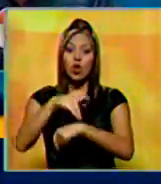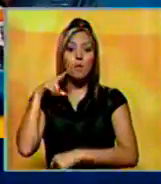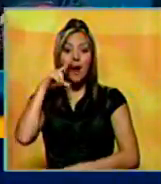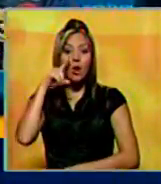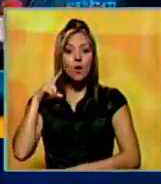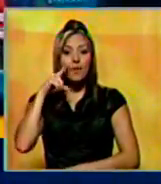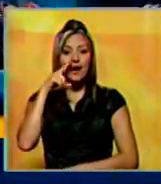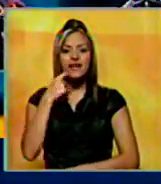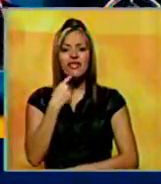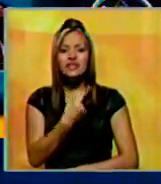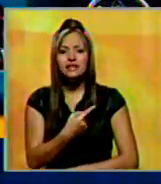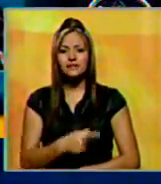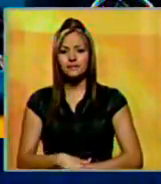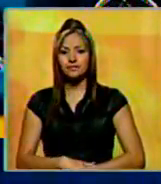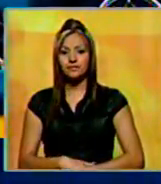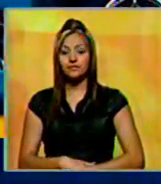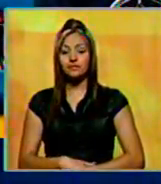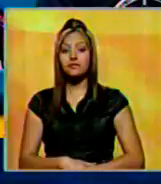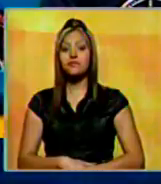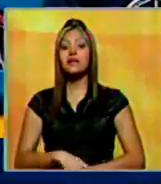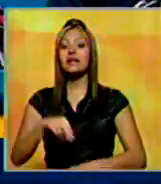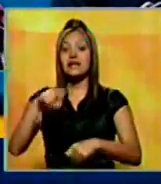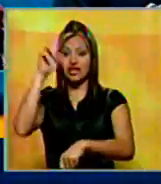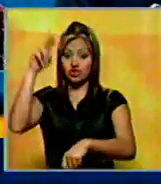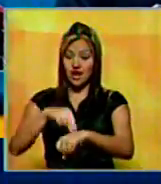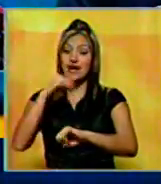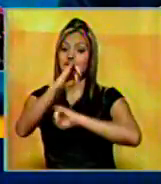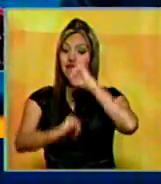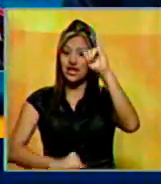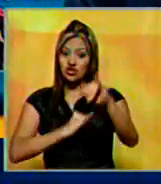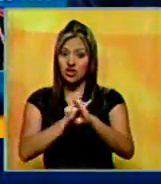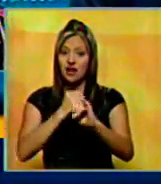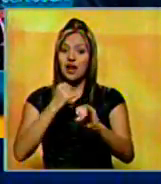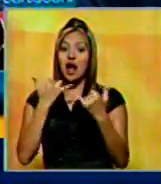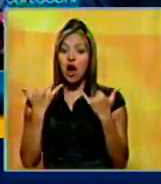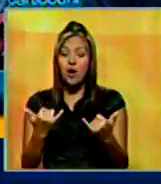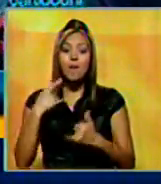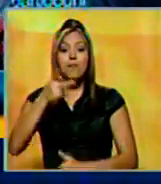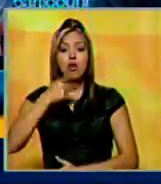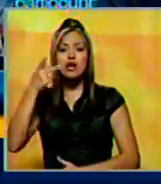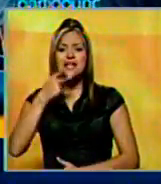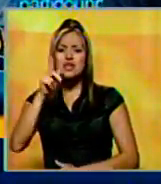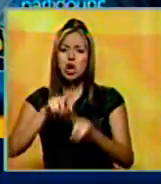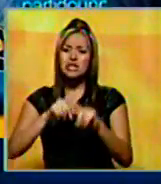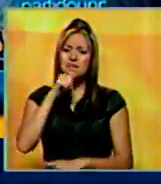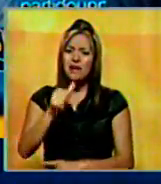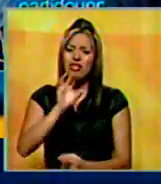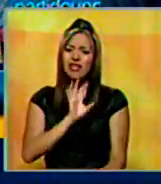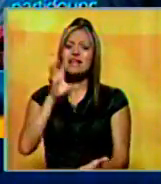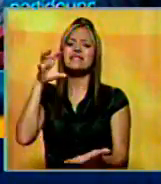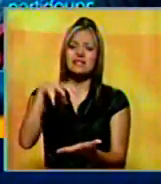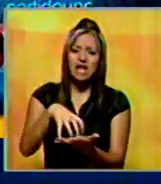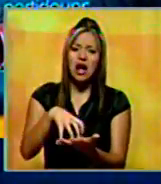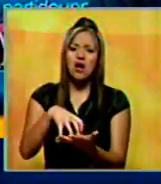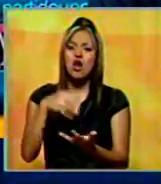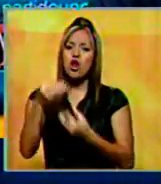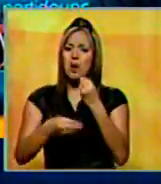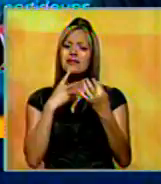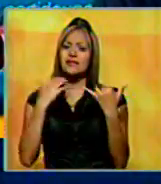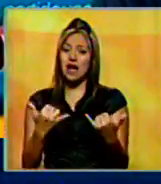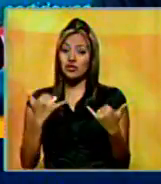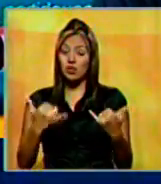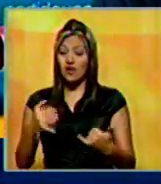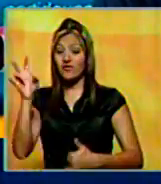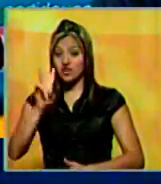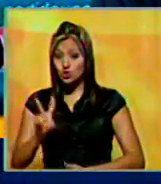Pérez. Escuchemos. La opinión pública nacional e internacional, la persecución política y el terrorismo de Estado que se desarrolla actualmente